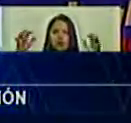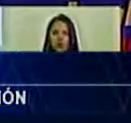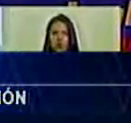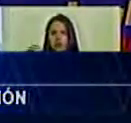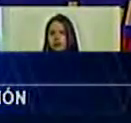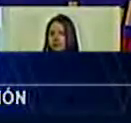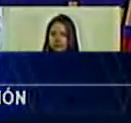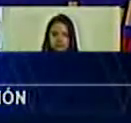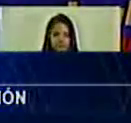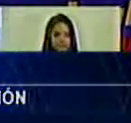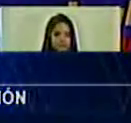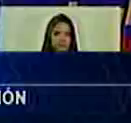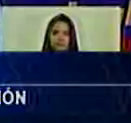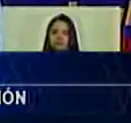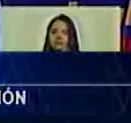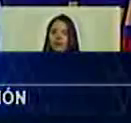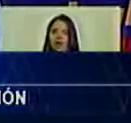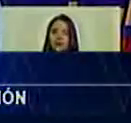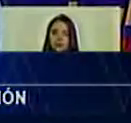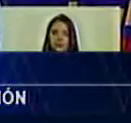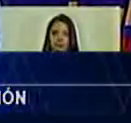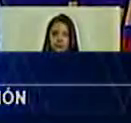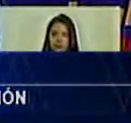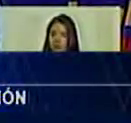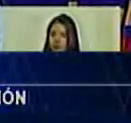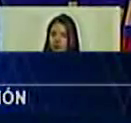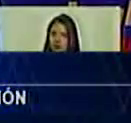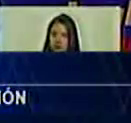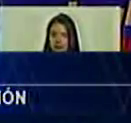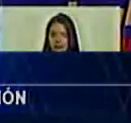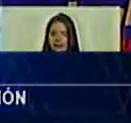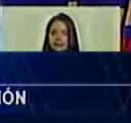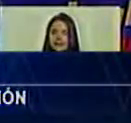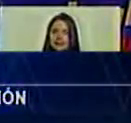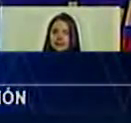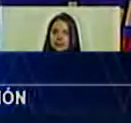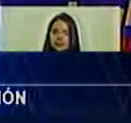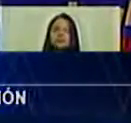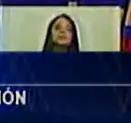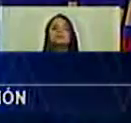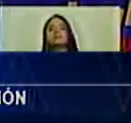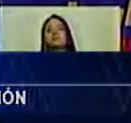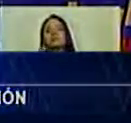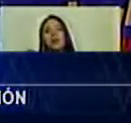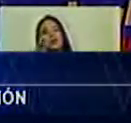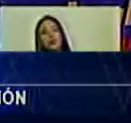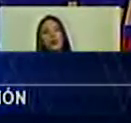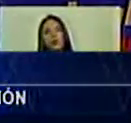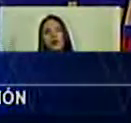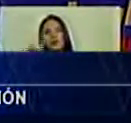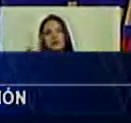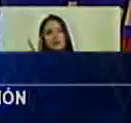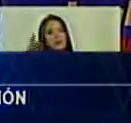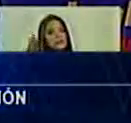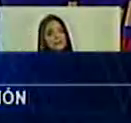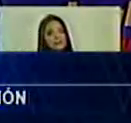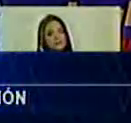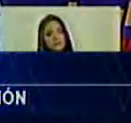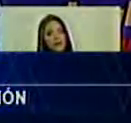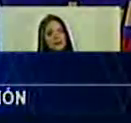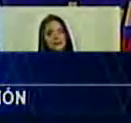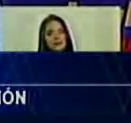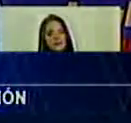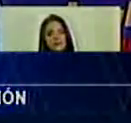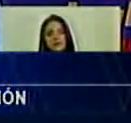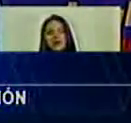ha podido transmitirse la totalización. Queremos hablarle al país de lo que significa la